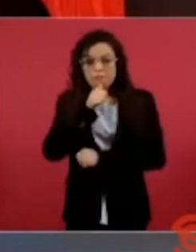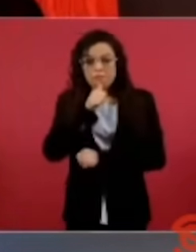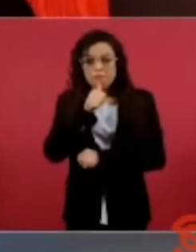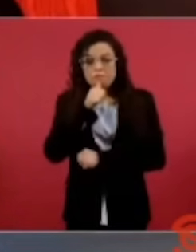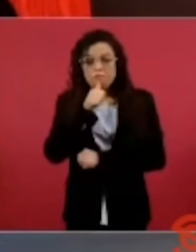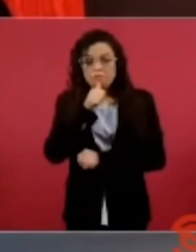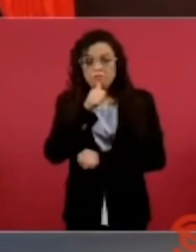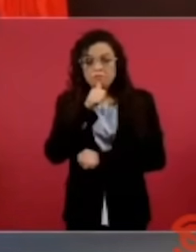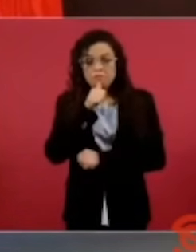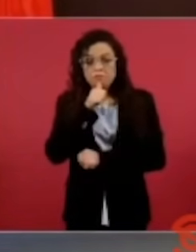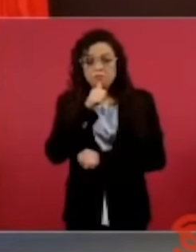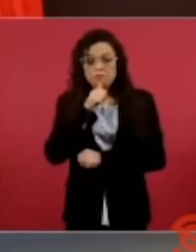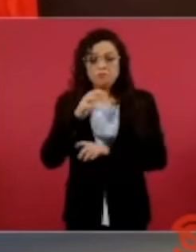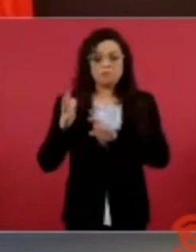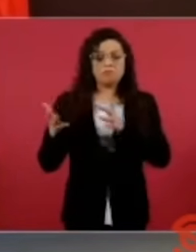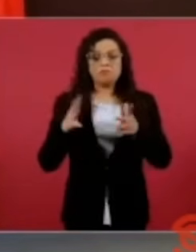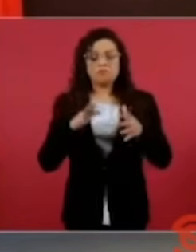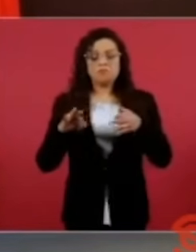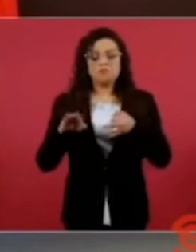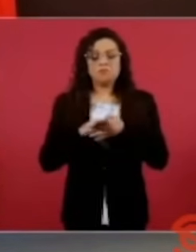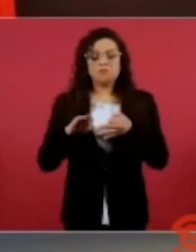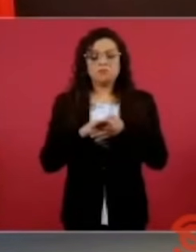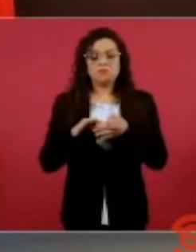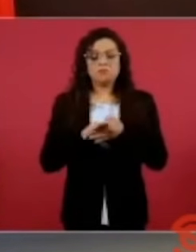promedio 159